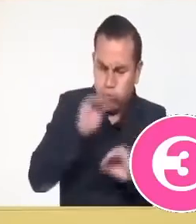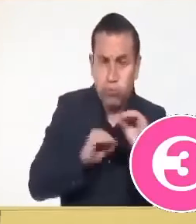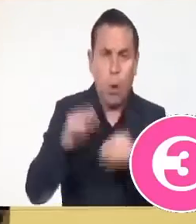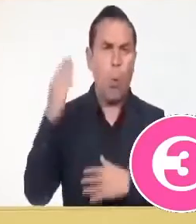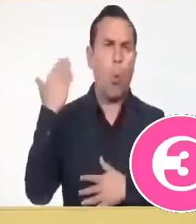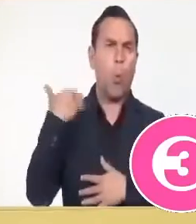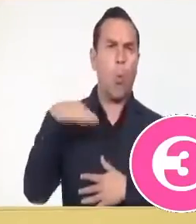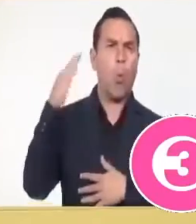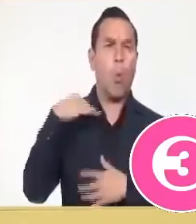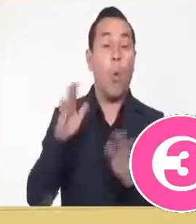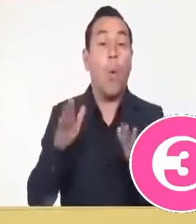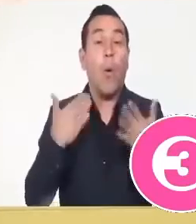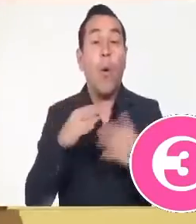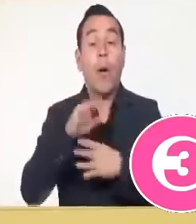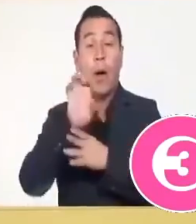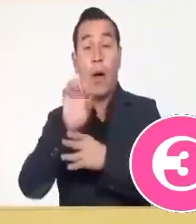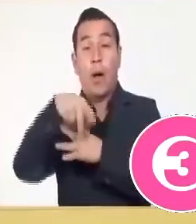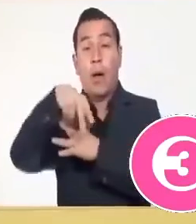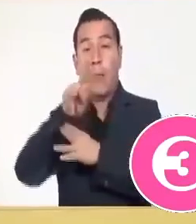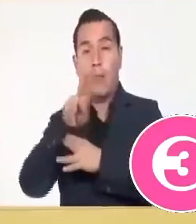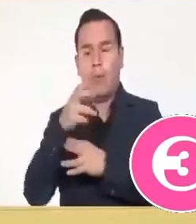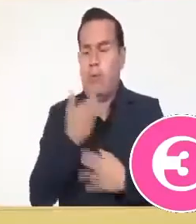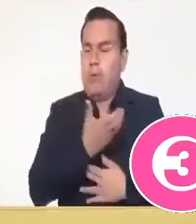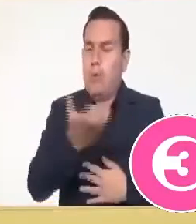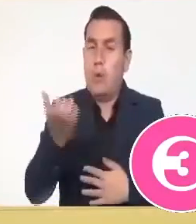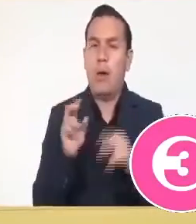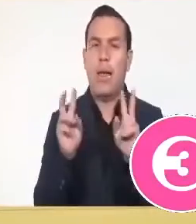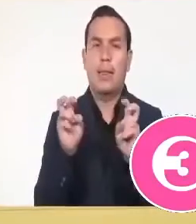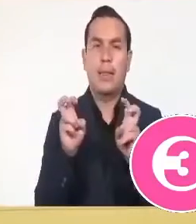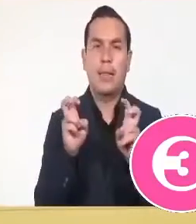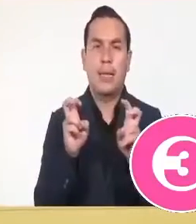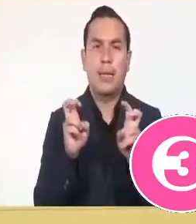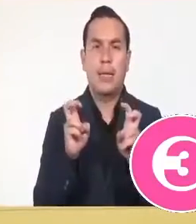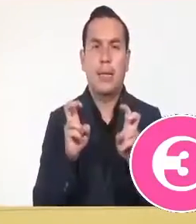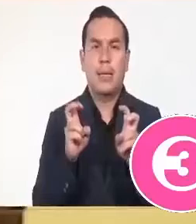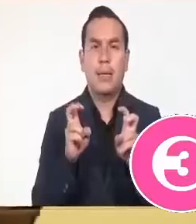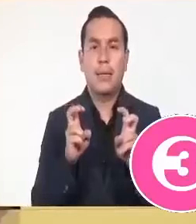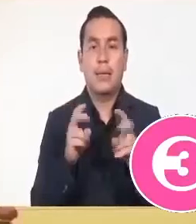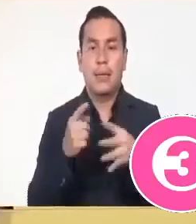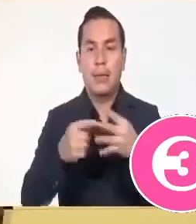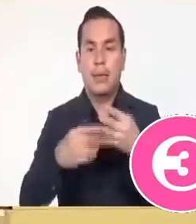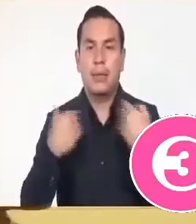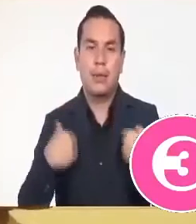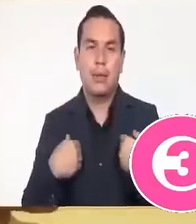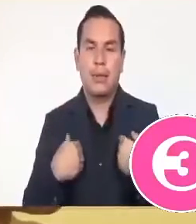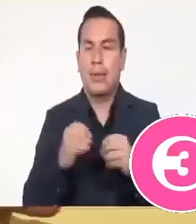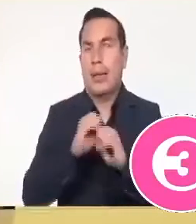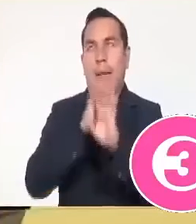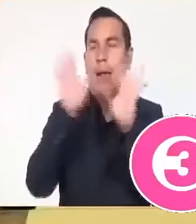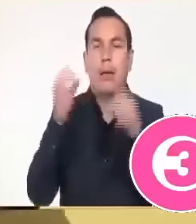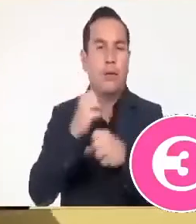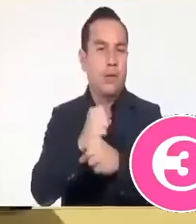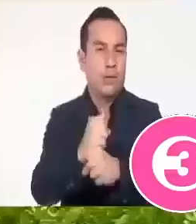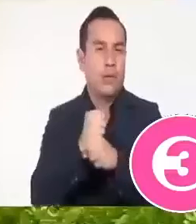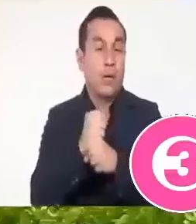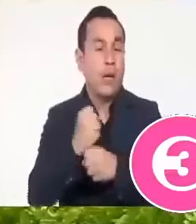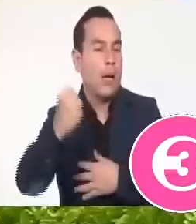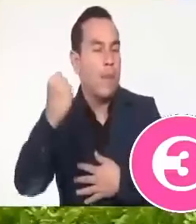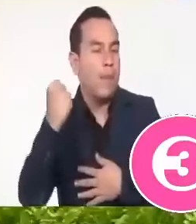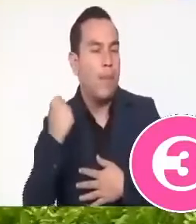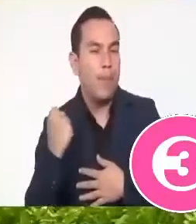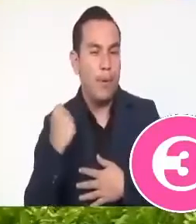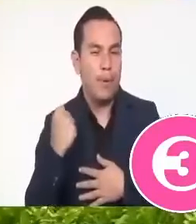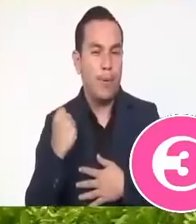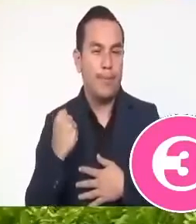eso verdad entonces en el lepú van todos van todos los temas es sensibles en derechos humanos Obviamente que el tema de seguridad es